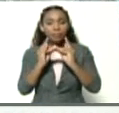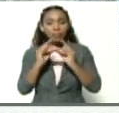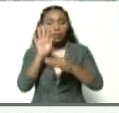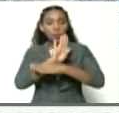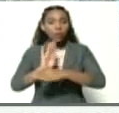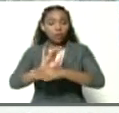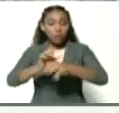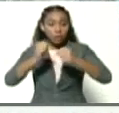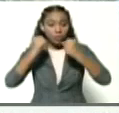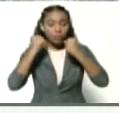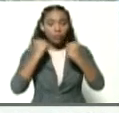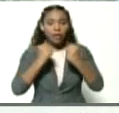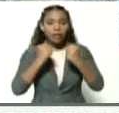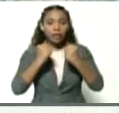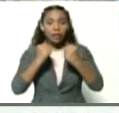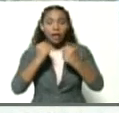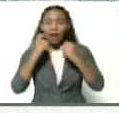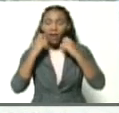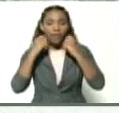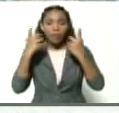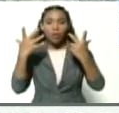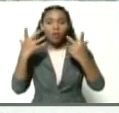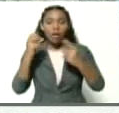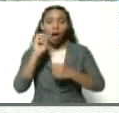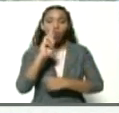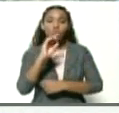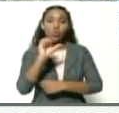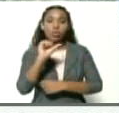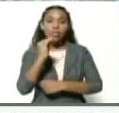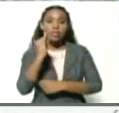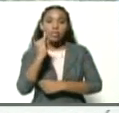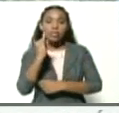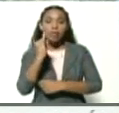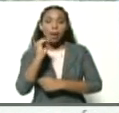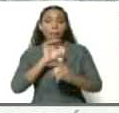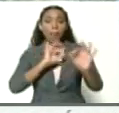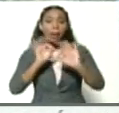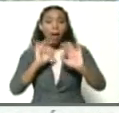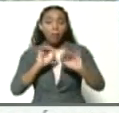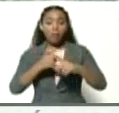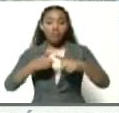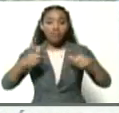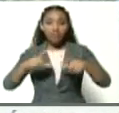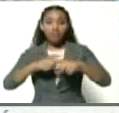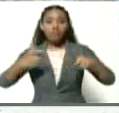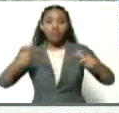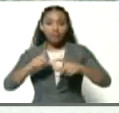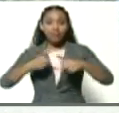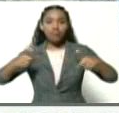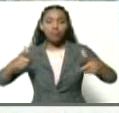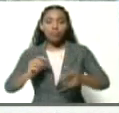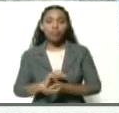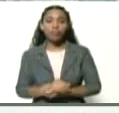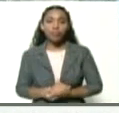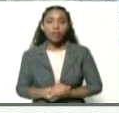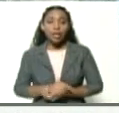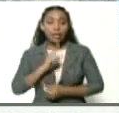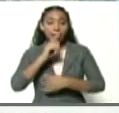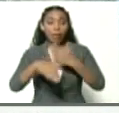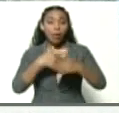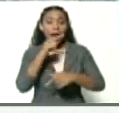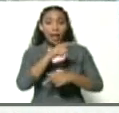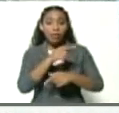cuidados intensivos, las famosas UCI. Tenemos que prepararnos para crecer, crecer, crecer. Después eso queda